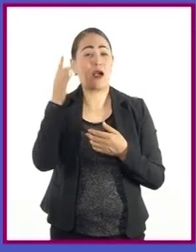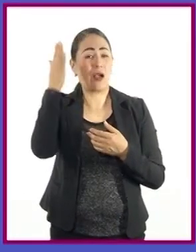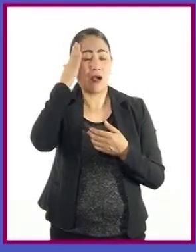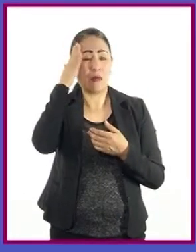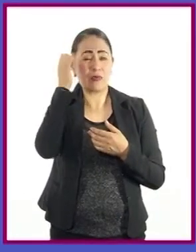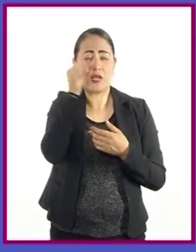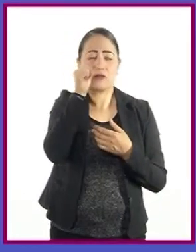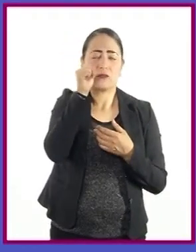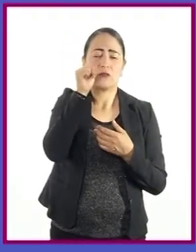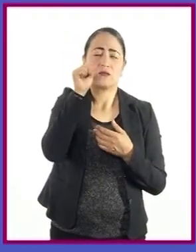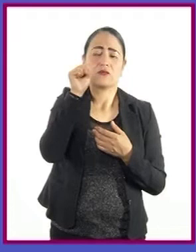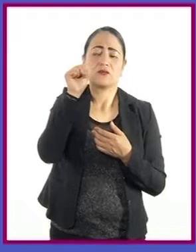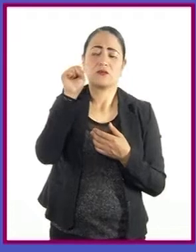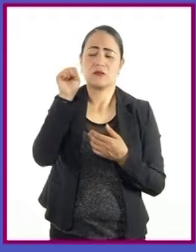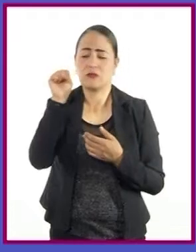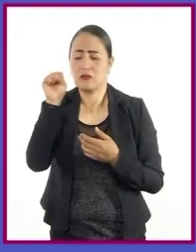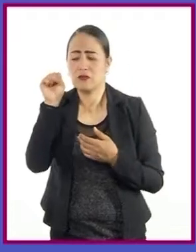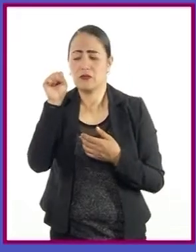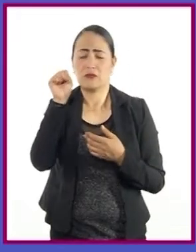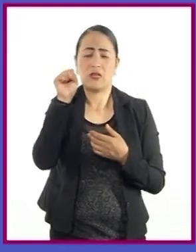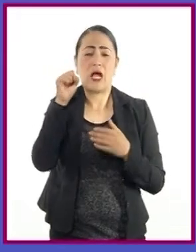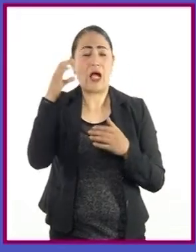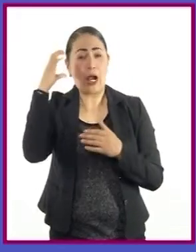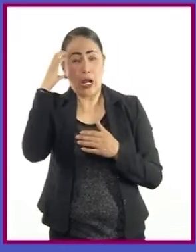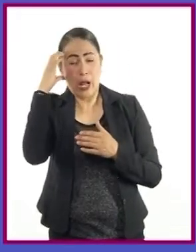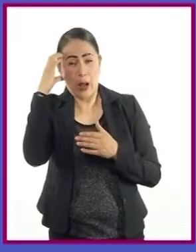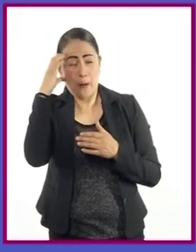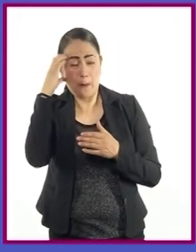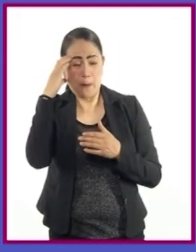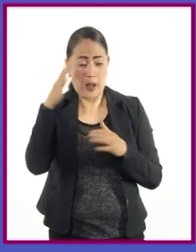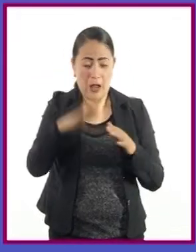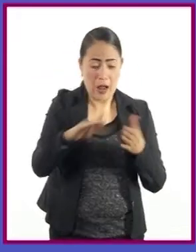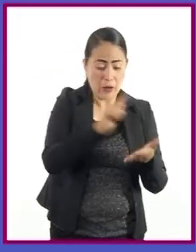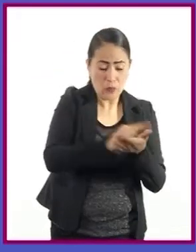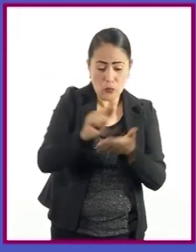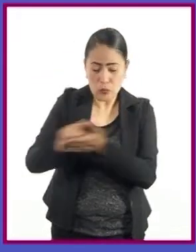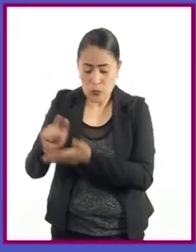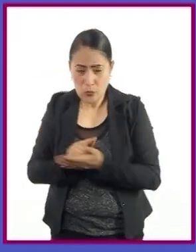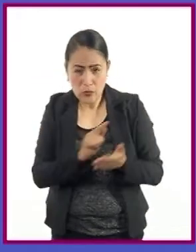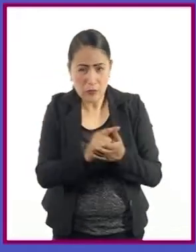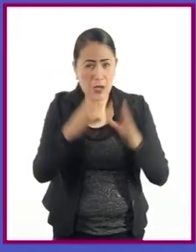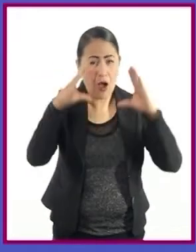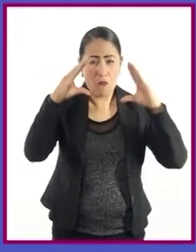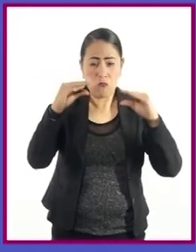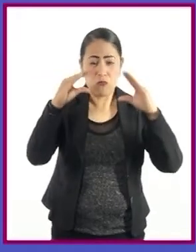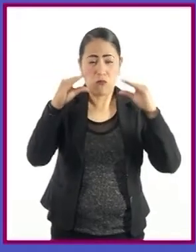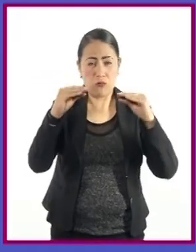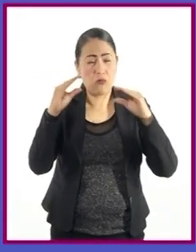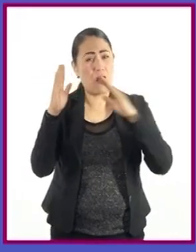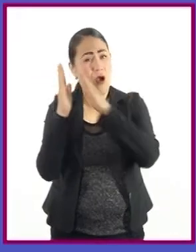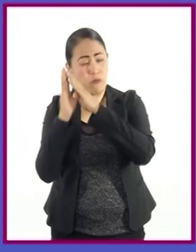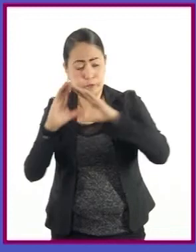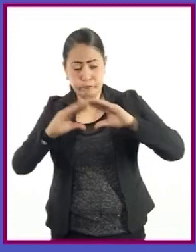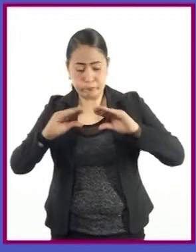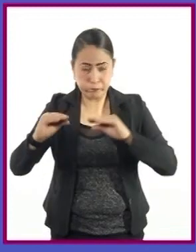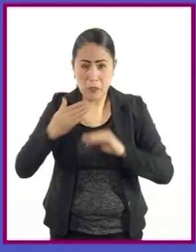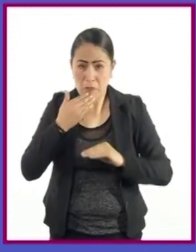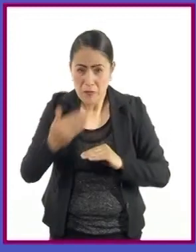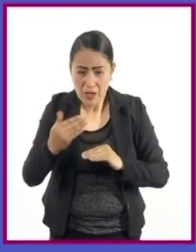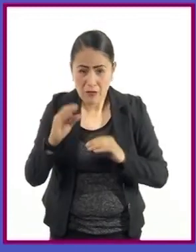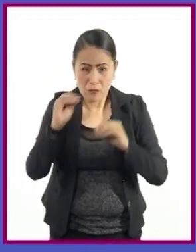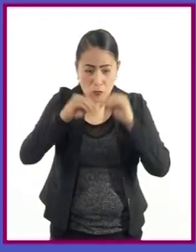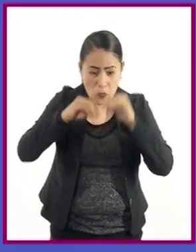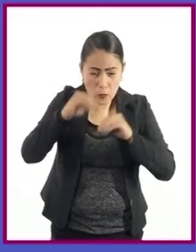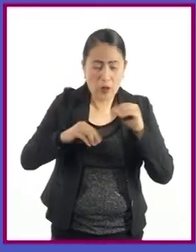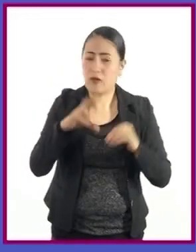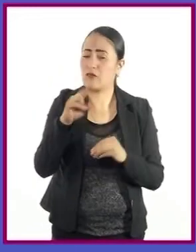cabeza. No quiso que le tocaran la cama, ni aun que le arreglaran el almohadón. Sus terrores crepusculares avanzaron en